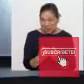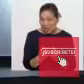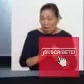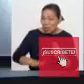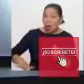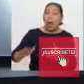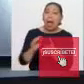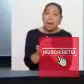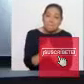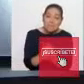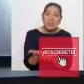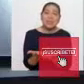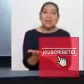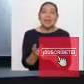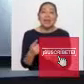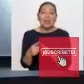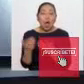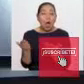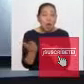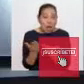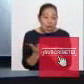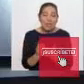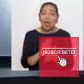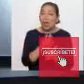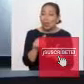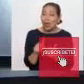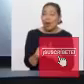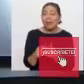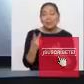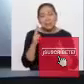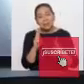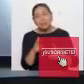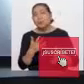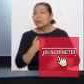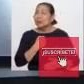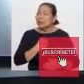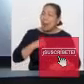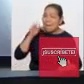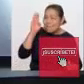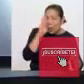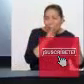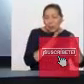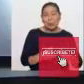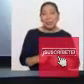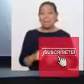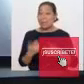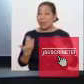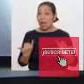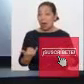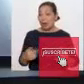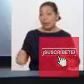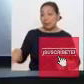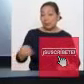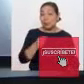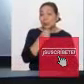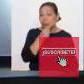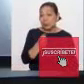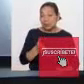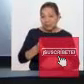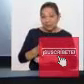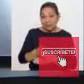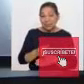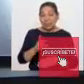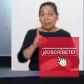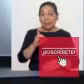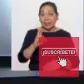sino por los amigos, los miembros de la institución educativa y todos los que nos habíamos enterado de esta terrible noticia. Vanessa Sandoval ha llegado hasta la